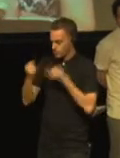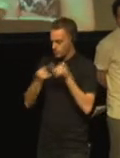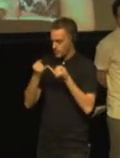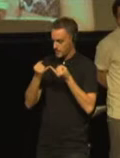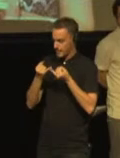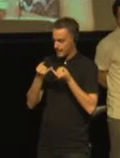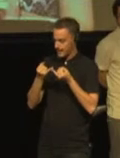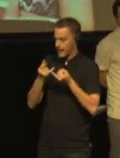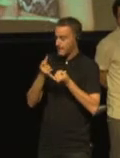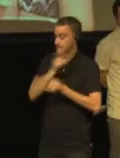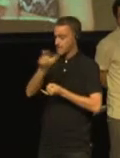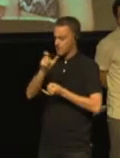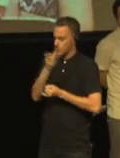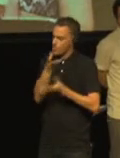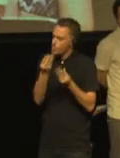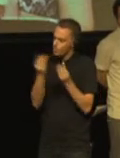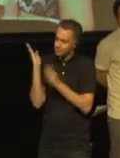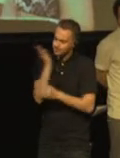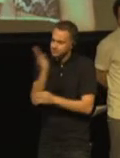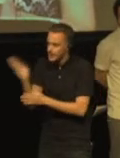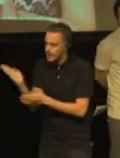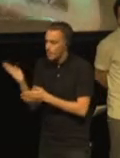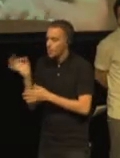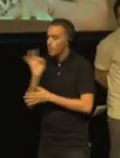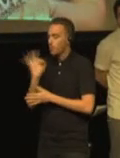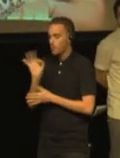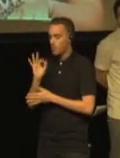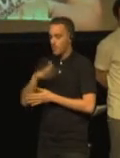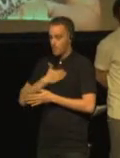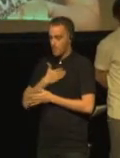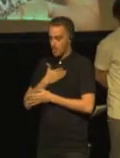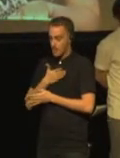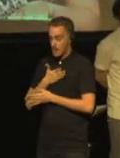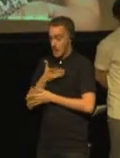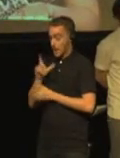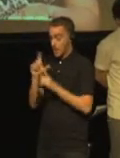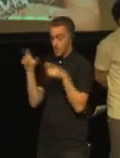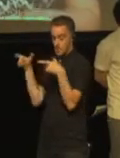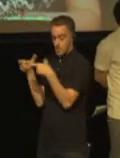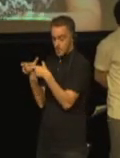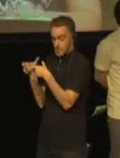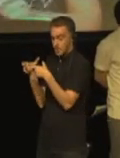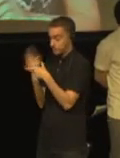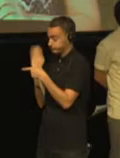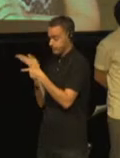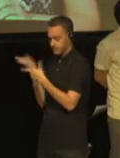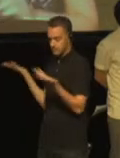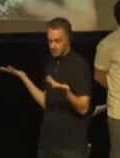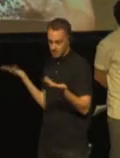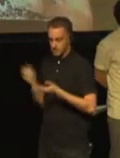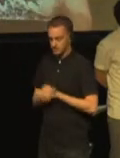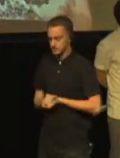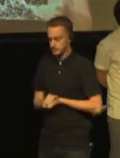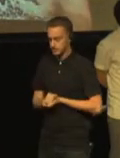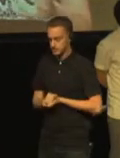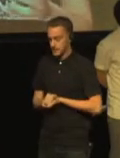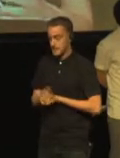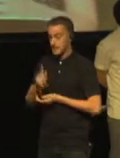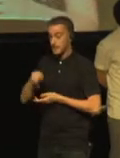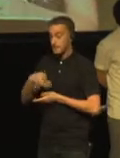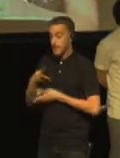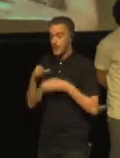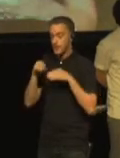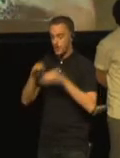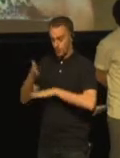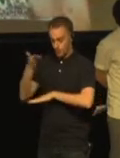personas o se trata de una situación que afecta a pocas personas? También era útil poder decir alguna cosa